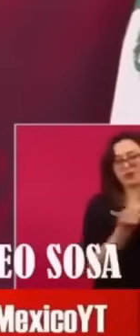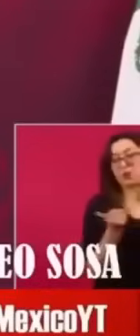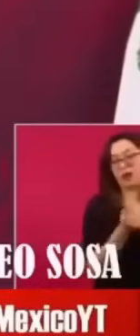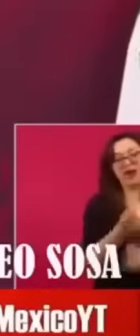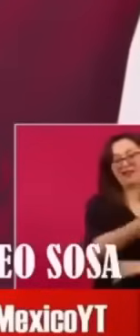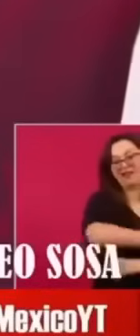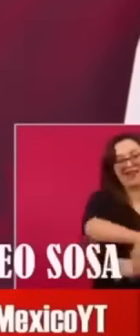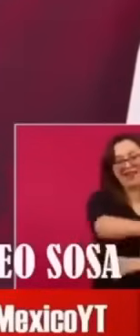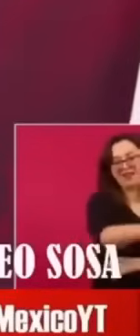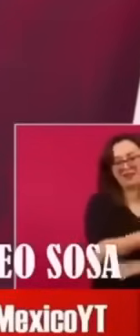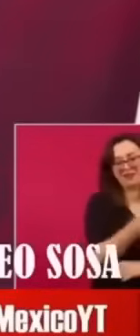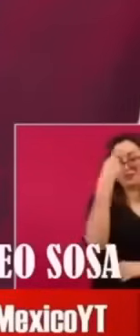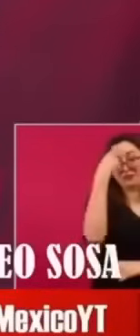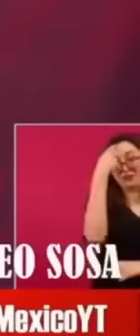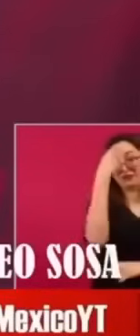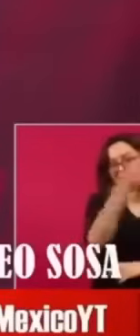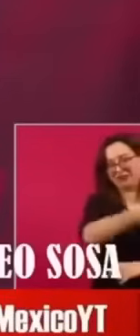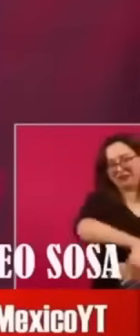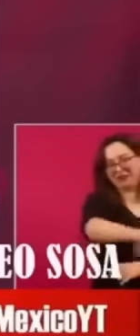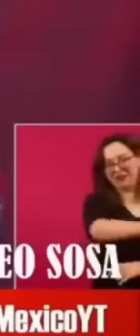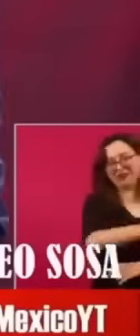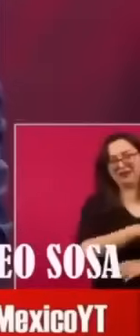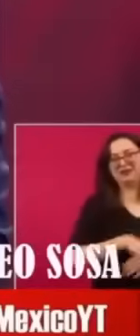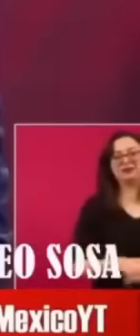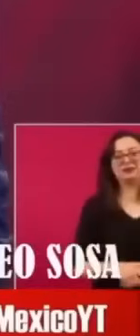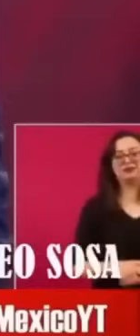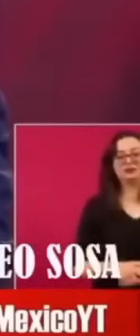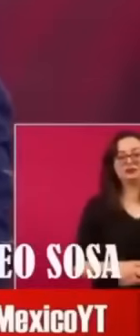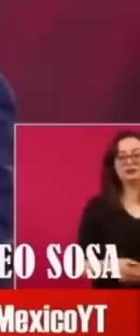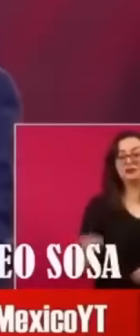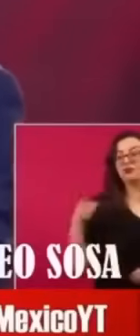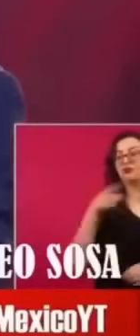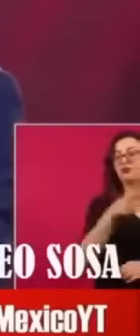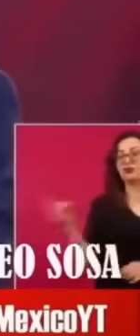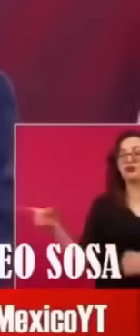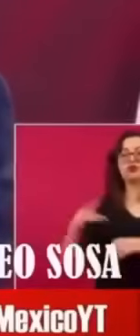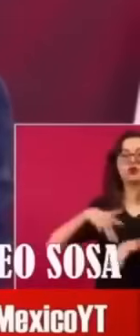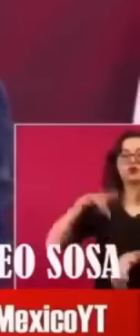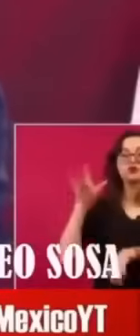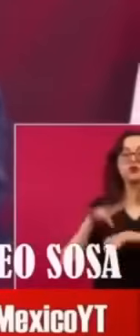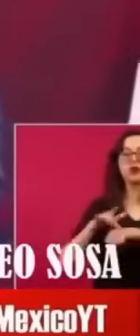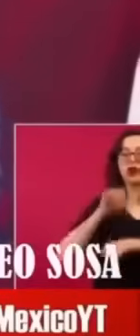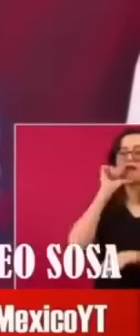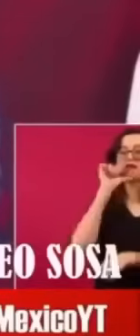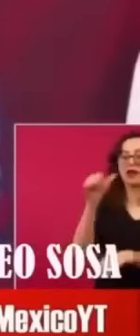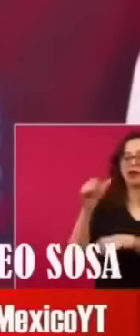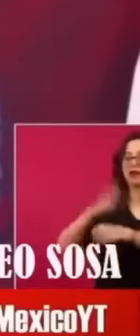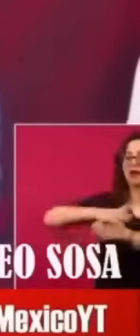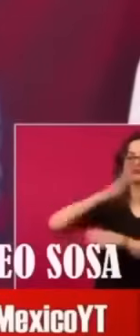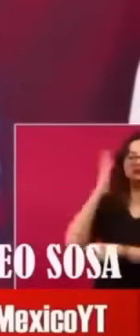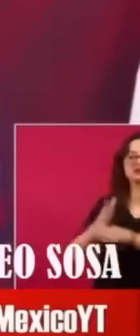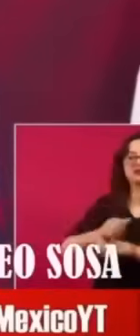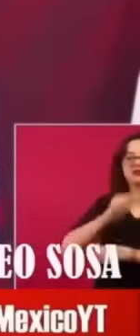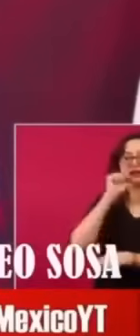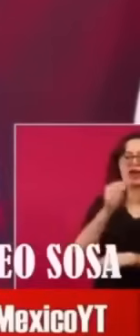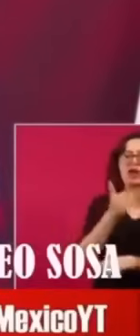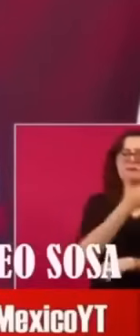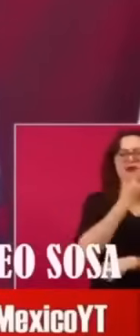retorcidas piensan, a estos no los tocas, ni que fuera el